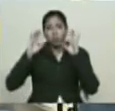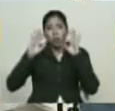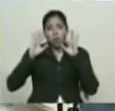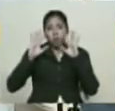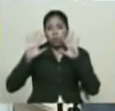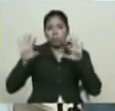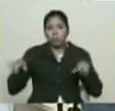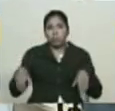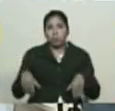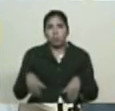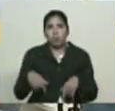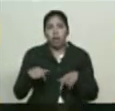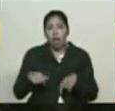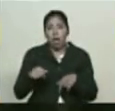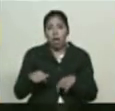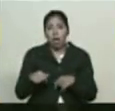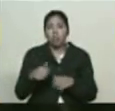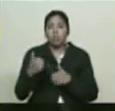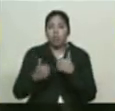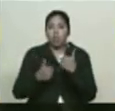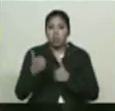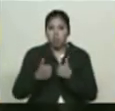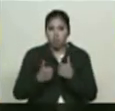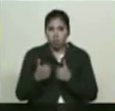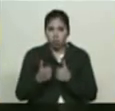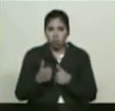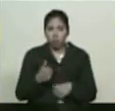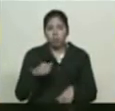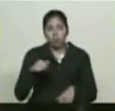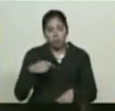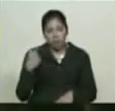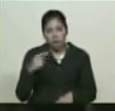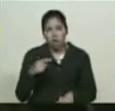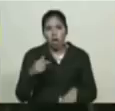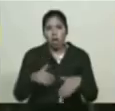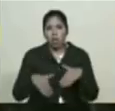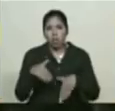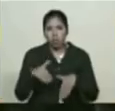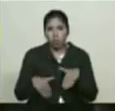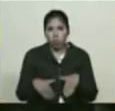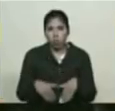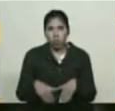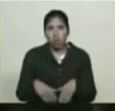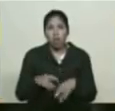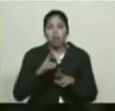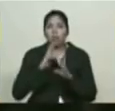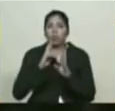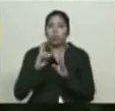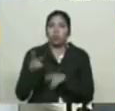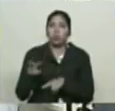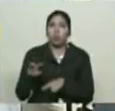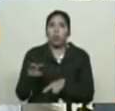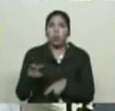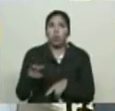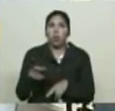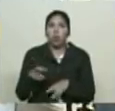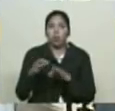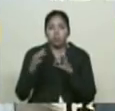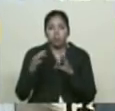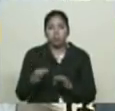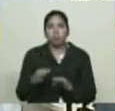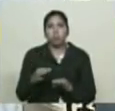Venezuela se inscribirán los candidatos, habrá elecciones y tendremos resultados electorales y